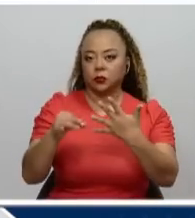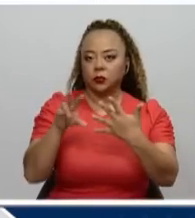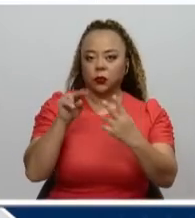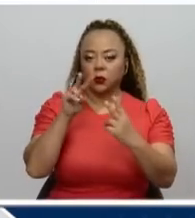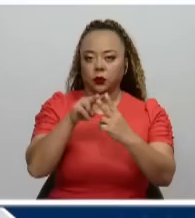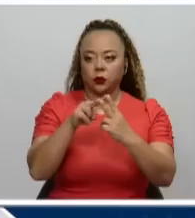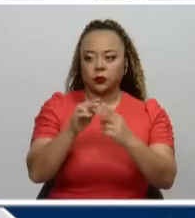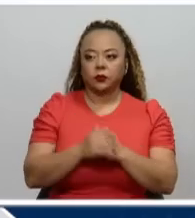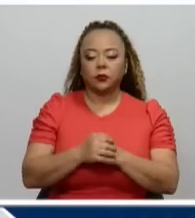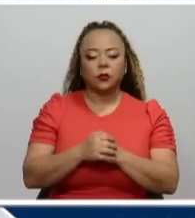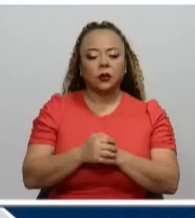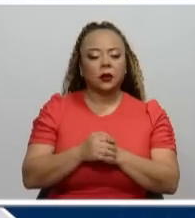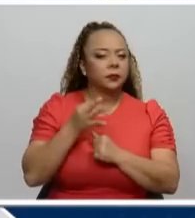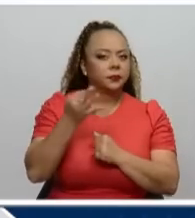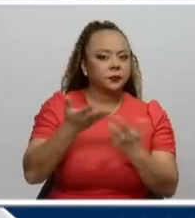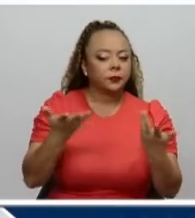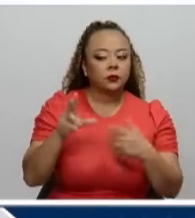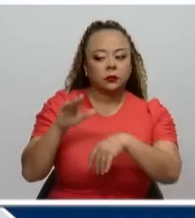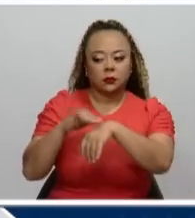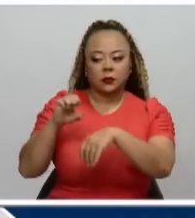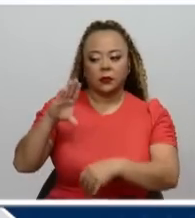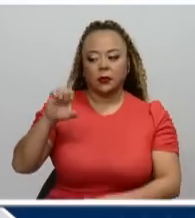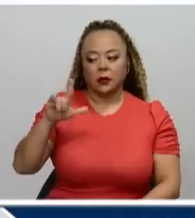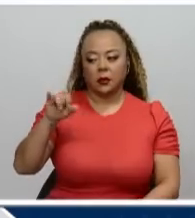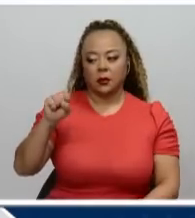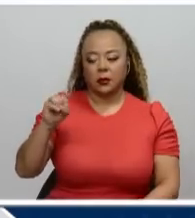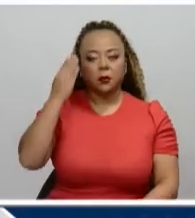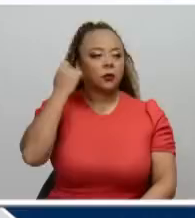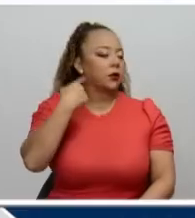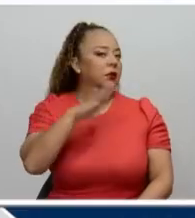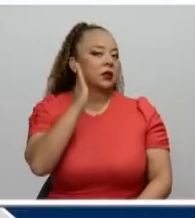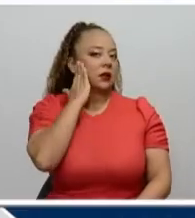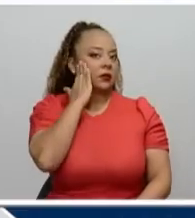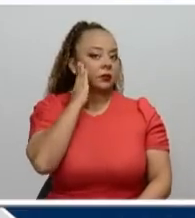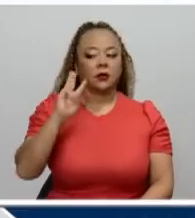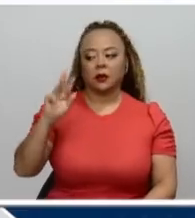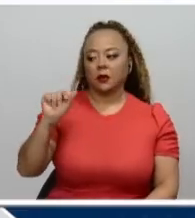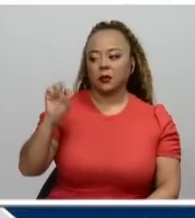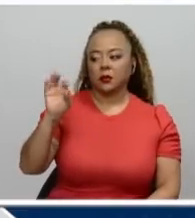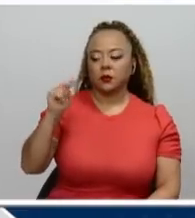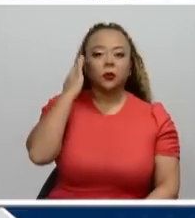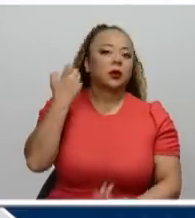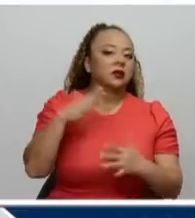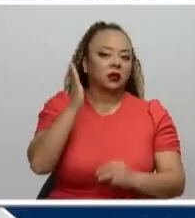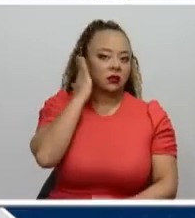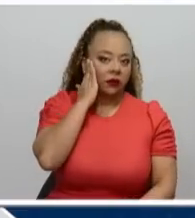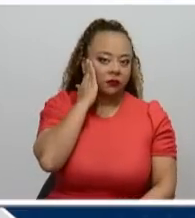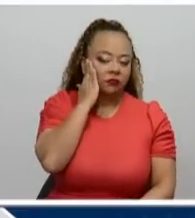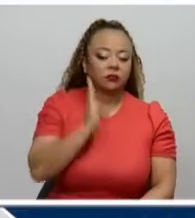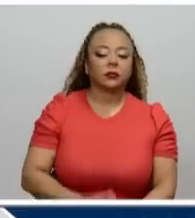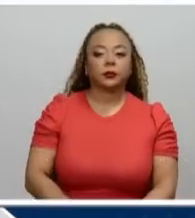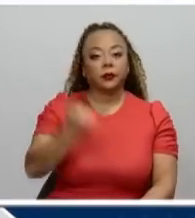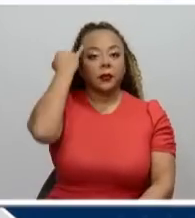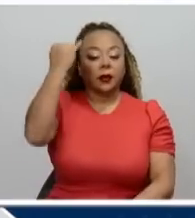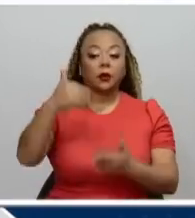a qué voy no llamaron a Celso porque ya se sabe Ajá entonces La idea es que